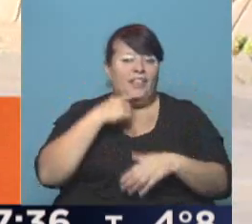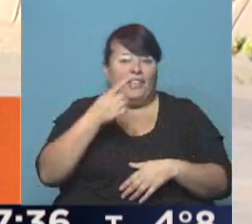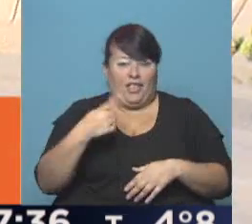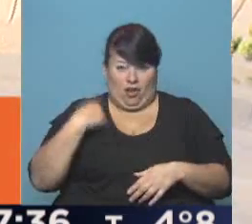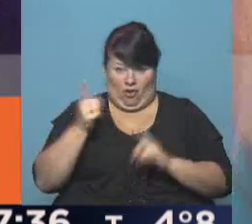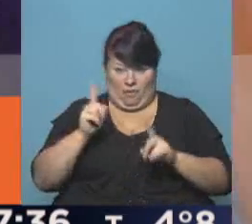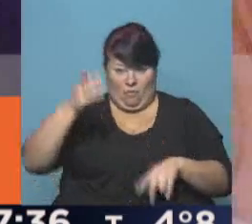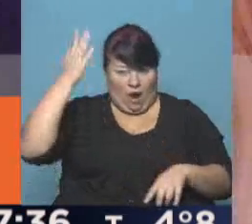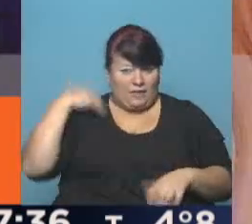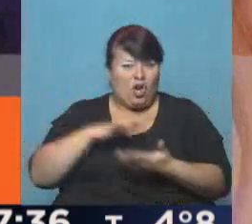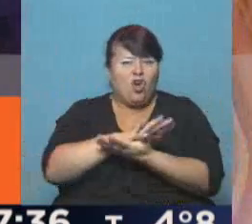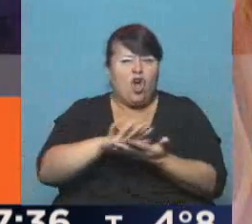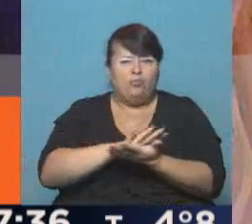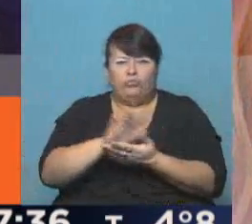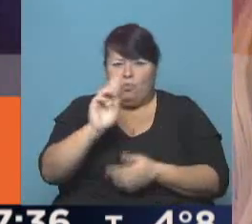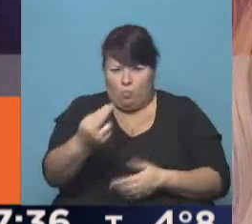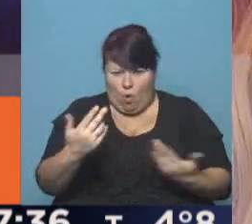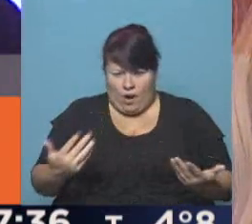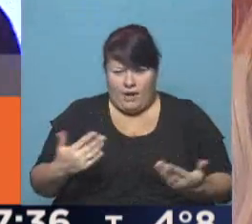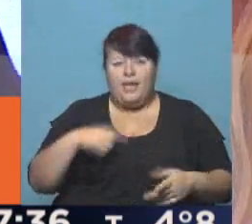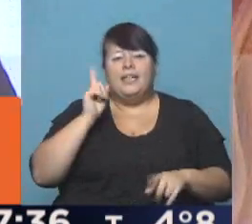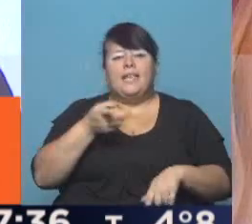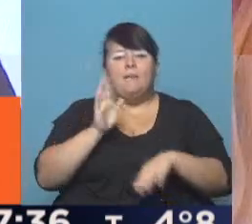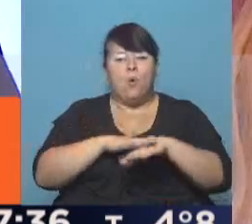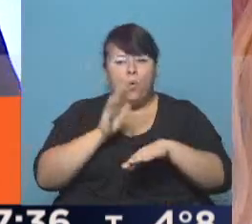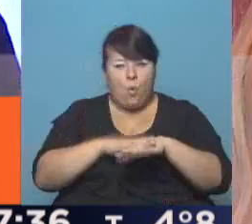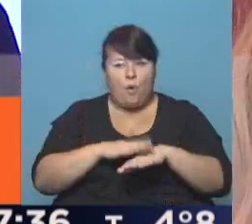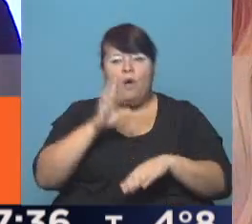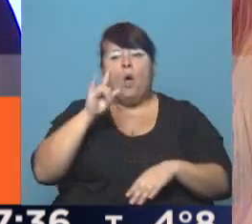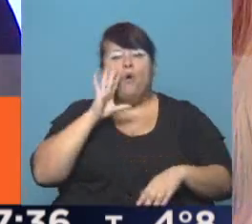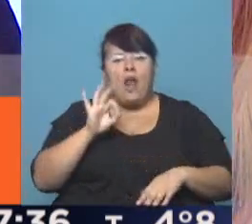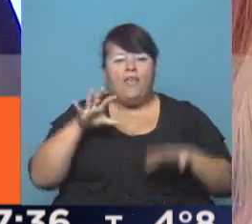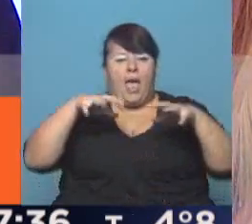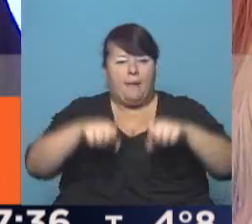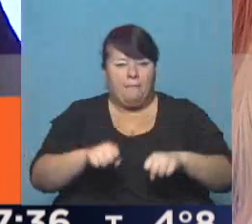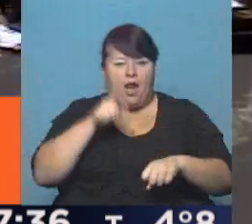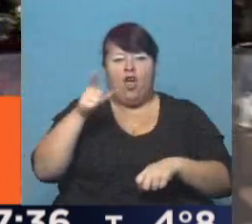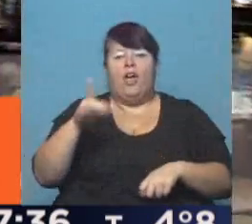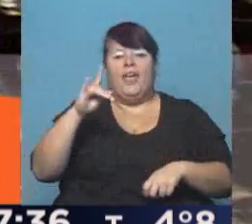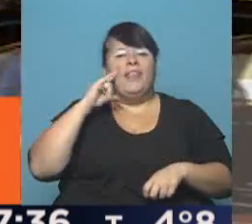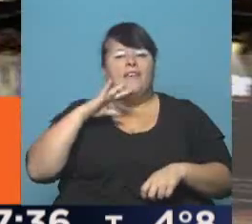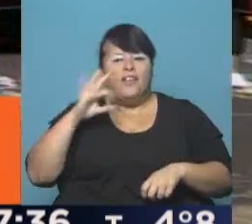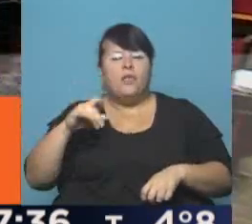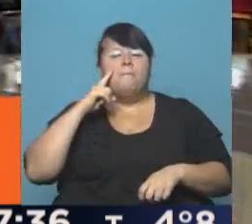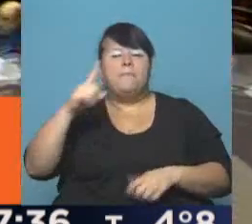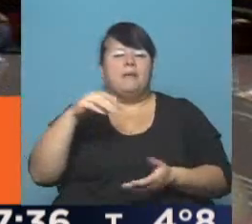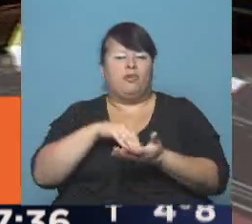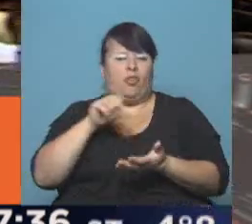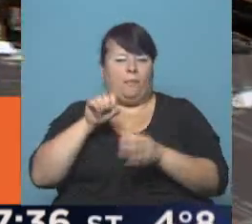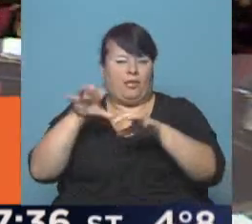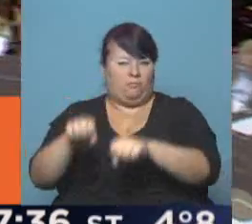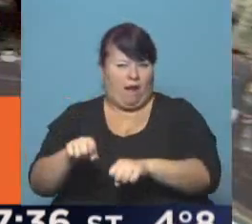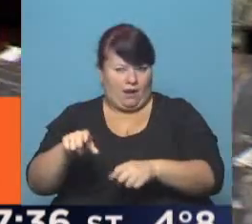decíamos en algún momento la corrupción además del procesamiento bonadío trabó embargo contra de vido por mil millones de